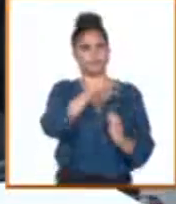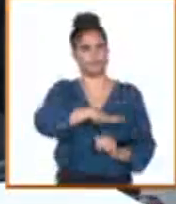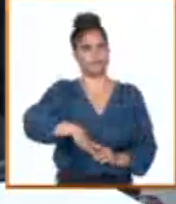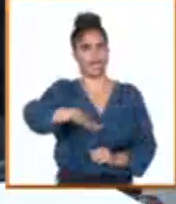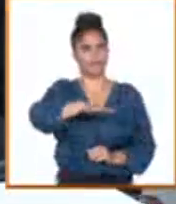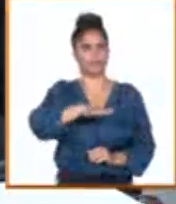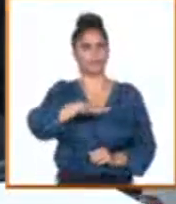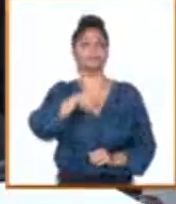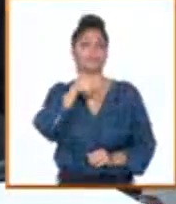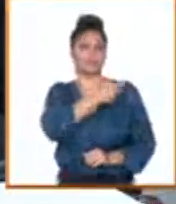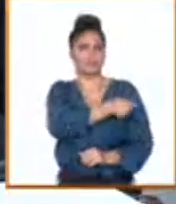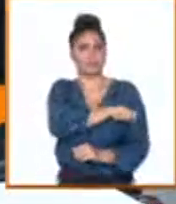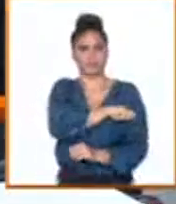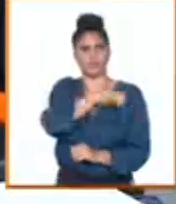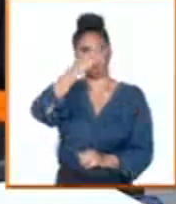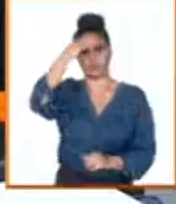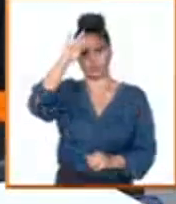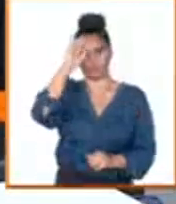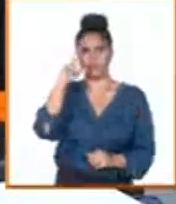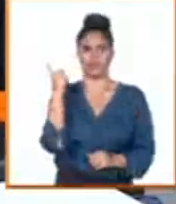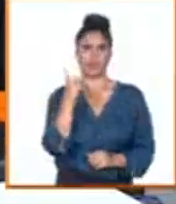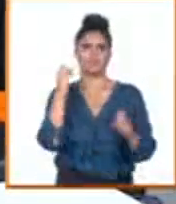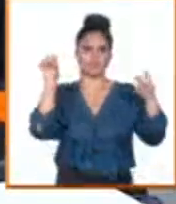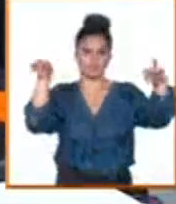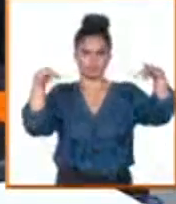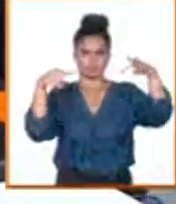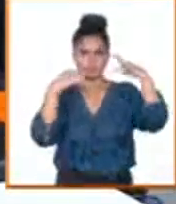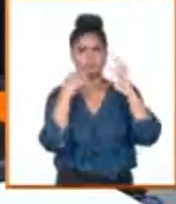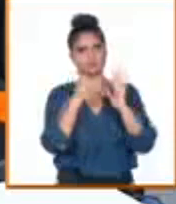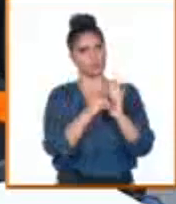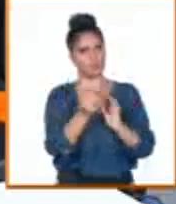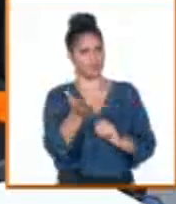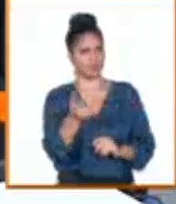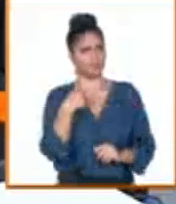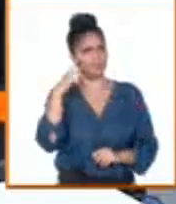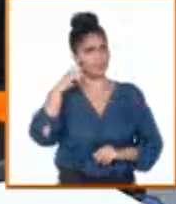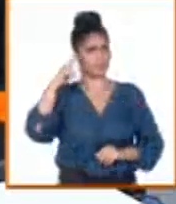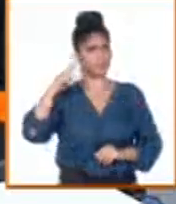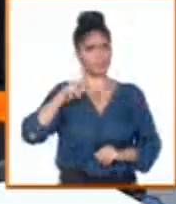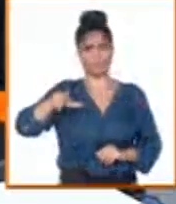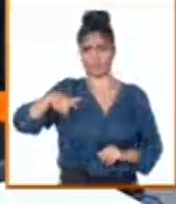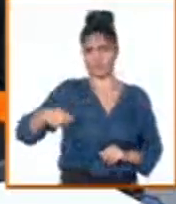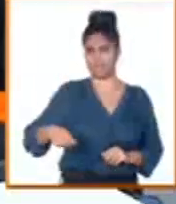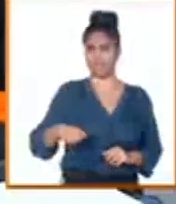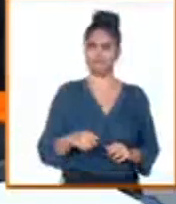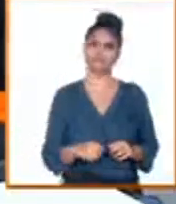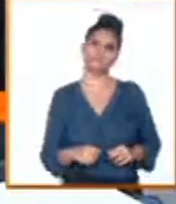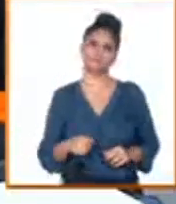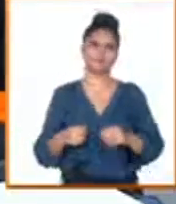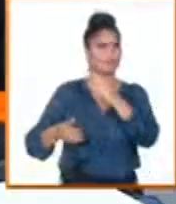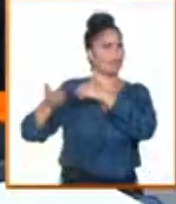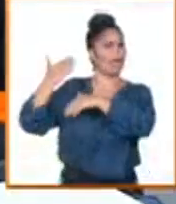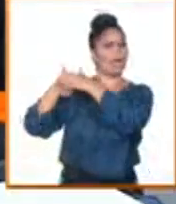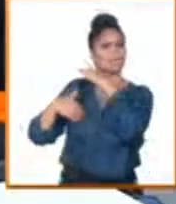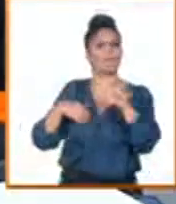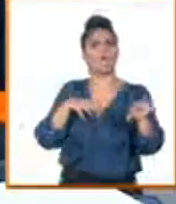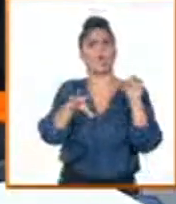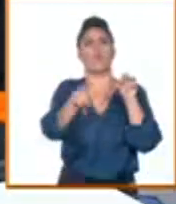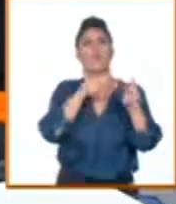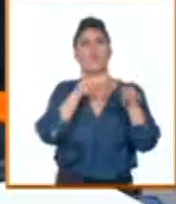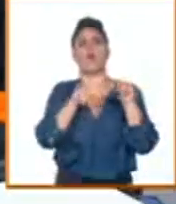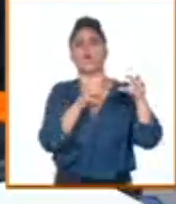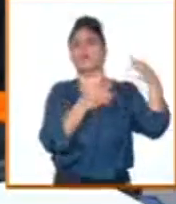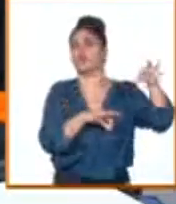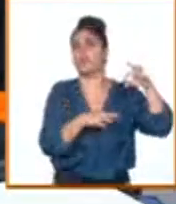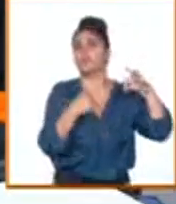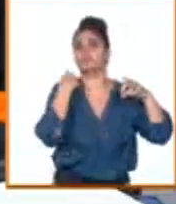mentalmente todos los referentes históricos de esta ley. Y recordaba que un día, buscando en la OPE algunos documentos, hace ya